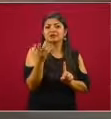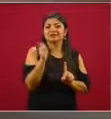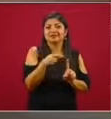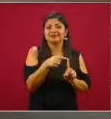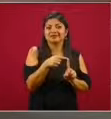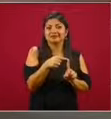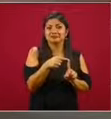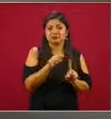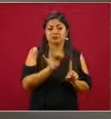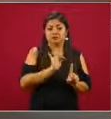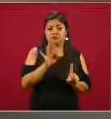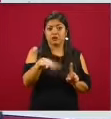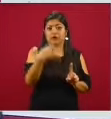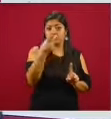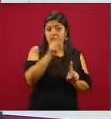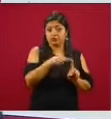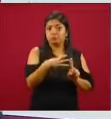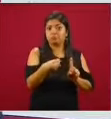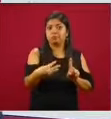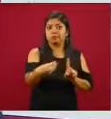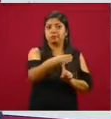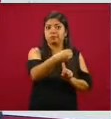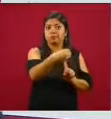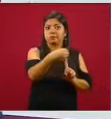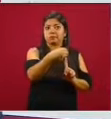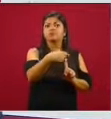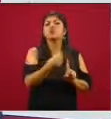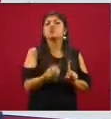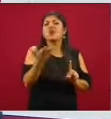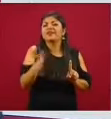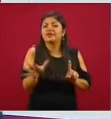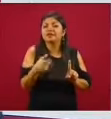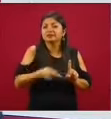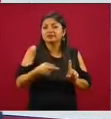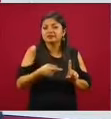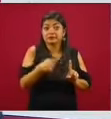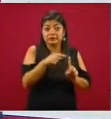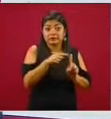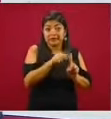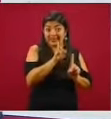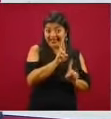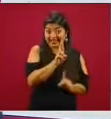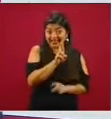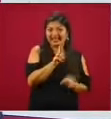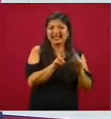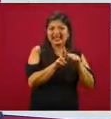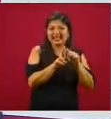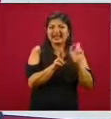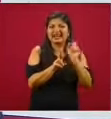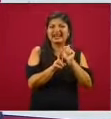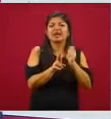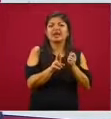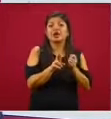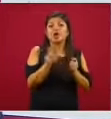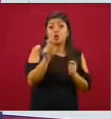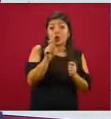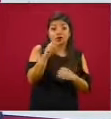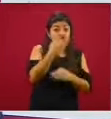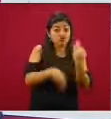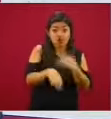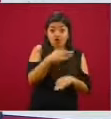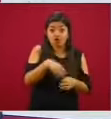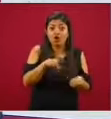sea contagiosa. Eso quiere decir R. Cuando se estima R al inicio de la epidemia y bajo el supuesto de que todo mundo